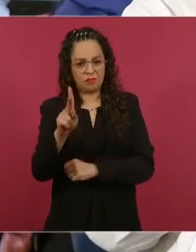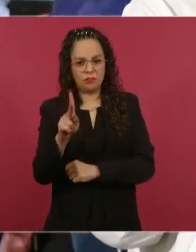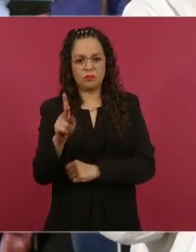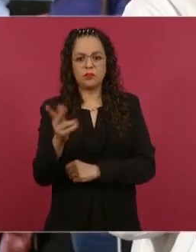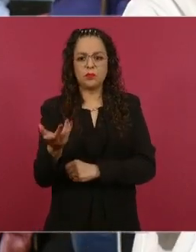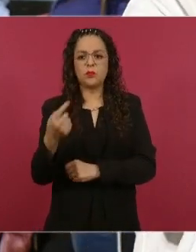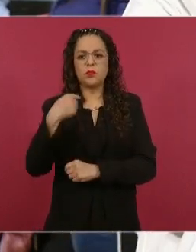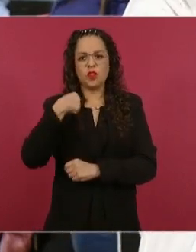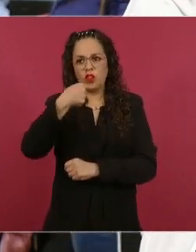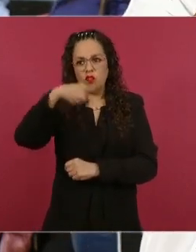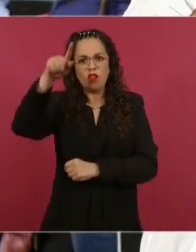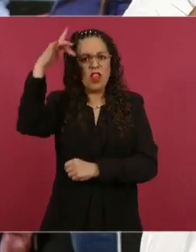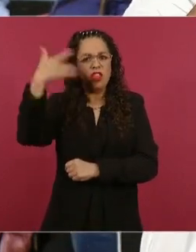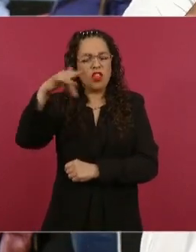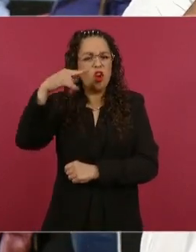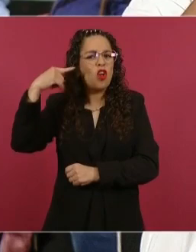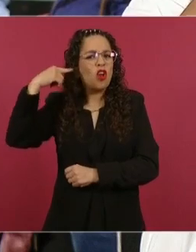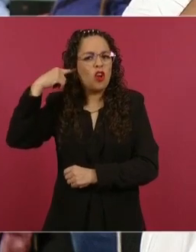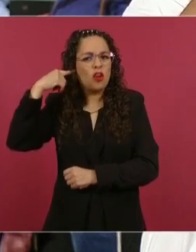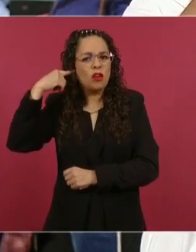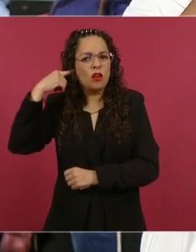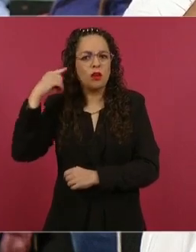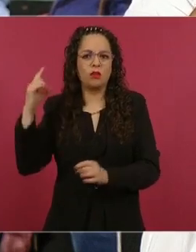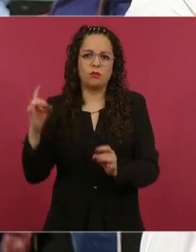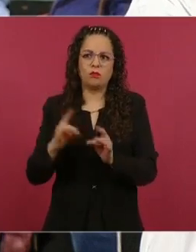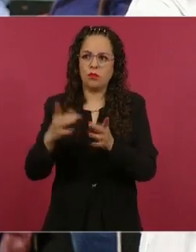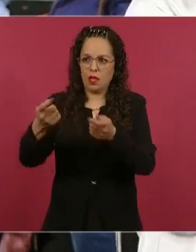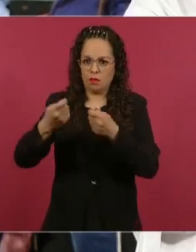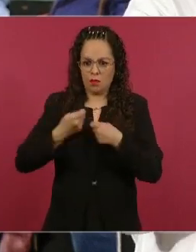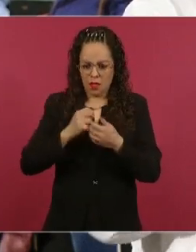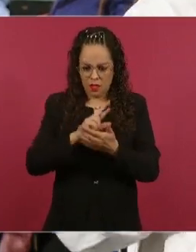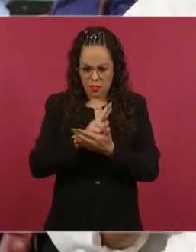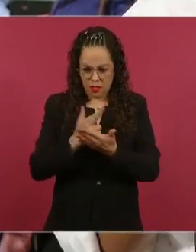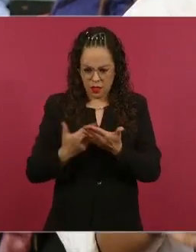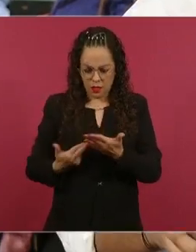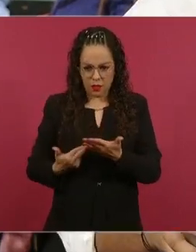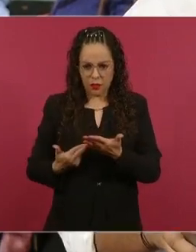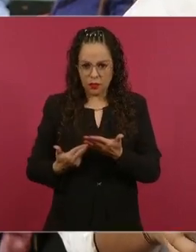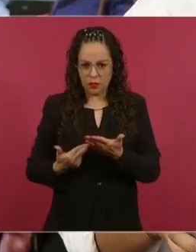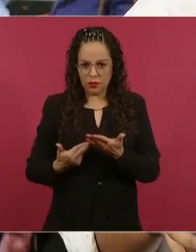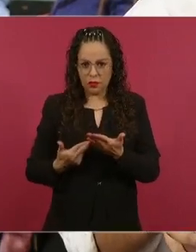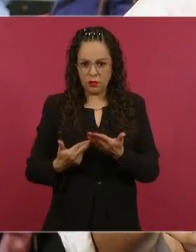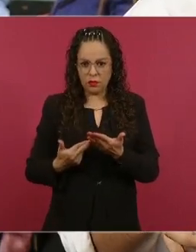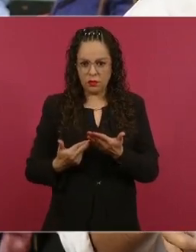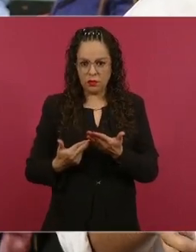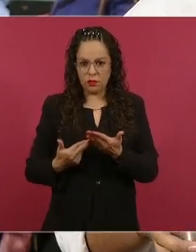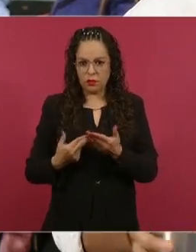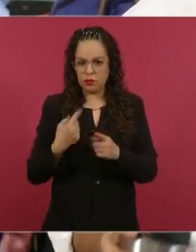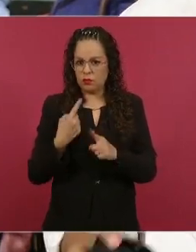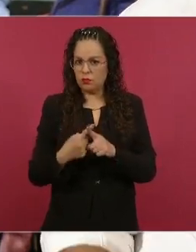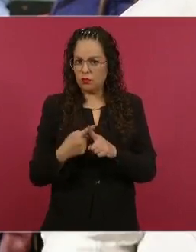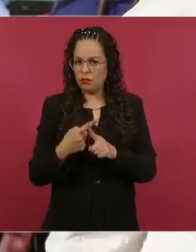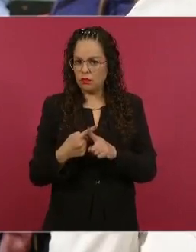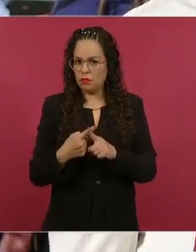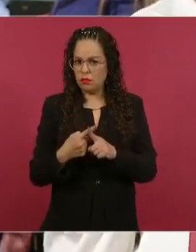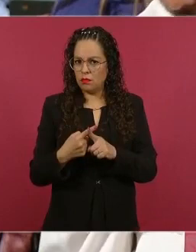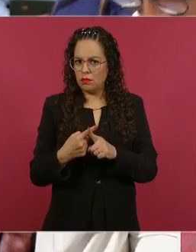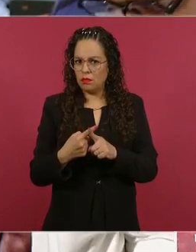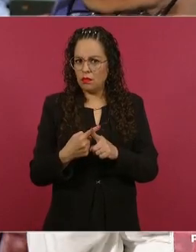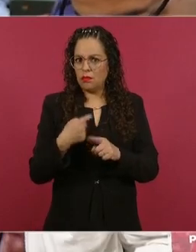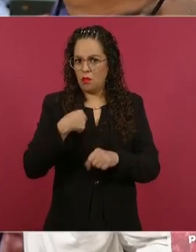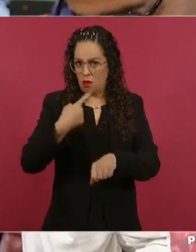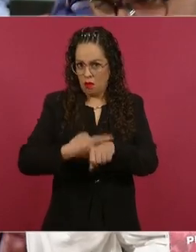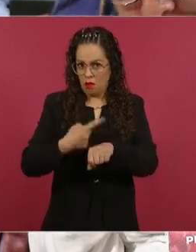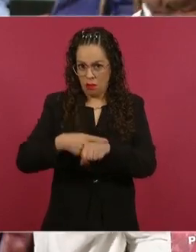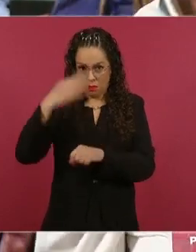por mis dolencias de oído y salí con una receta para control mental, así los médicos del ISSSTE en Puebla. Eso es lo que le quería